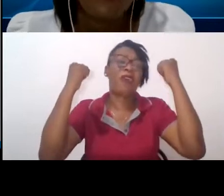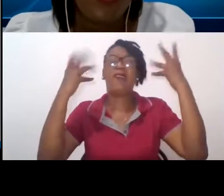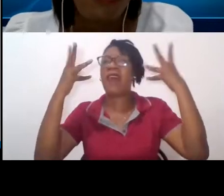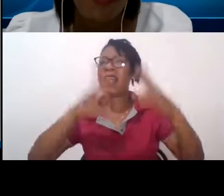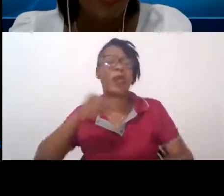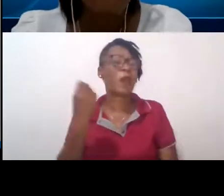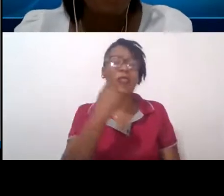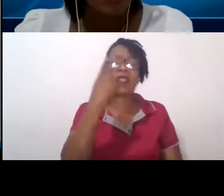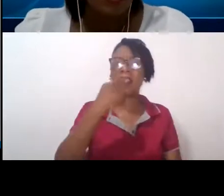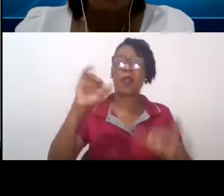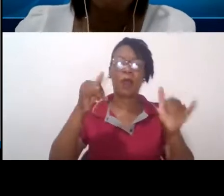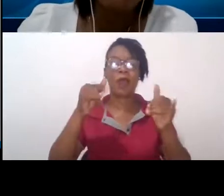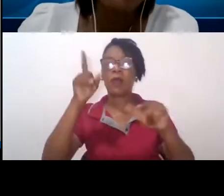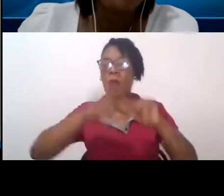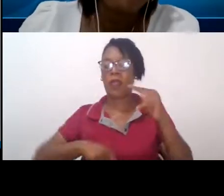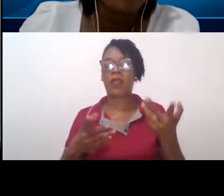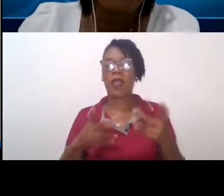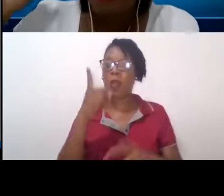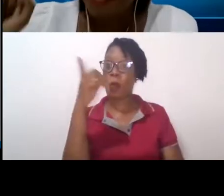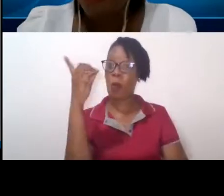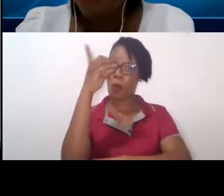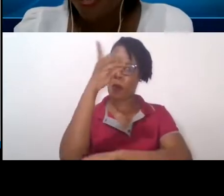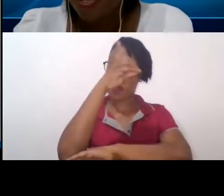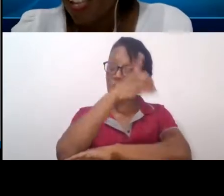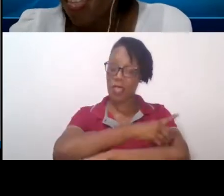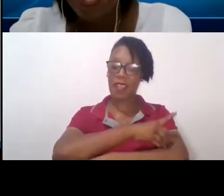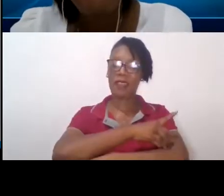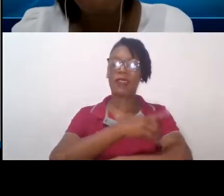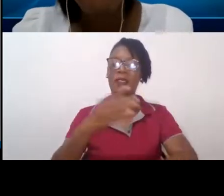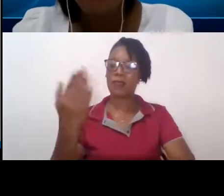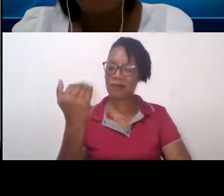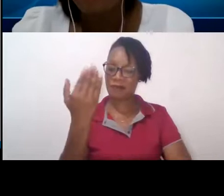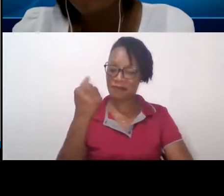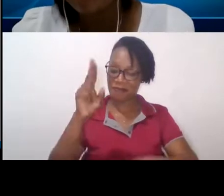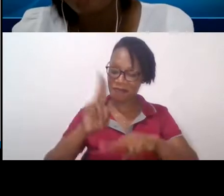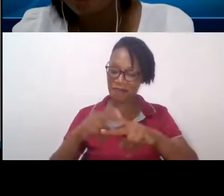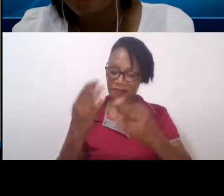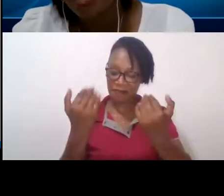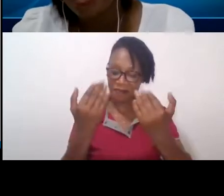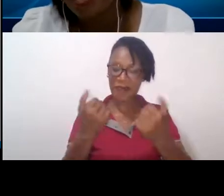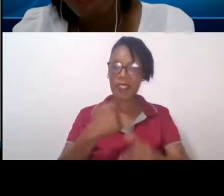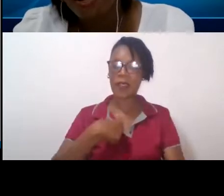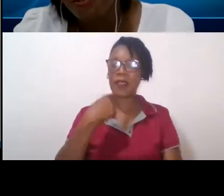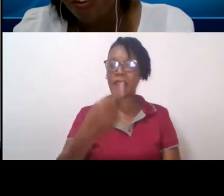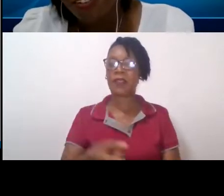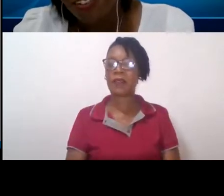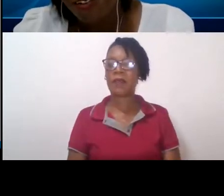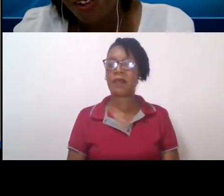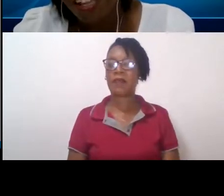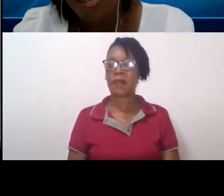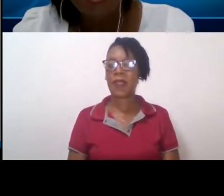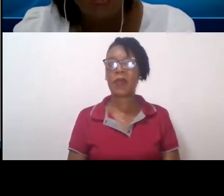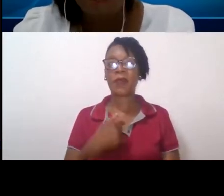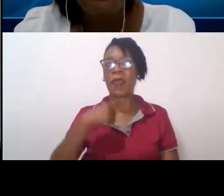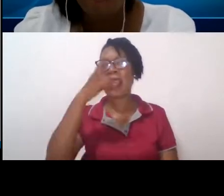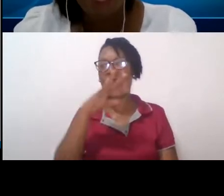entendía el juego y no podía. Un día lo agarré y le dije, ese yo digo que fue una iluminación de